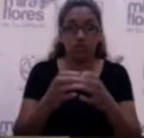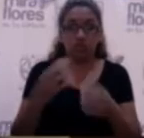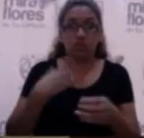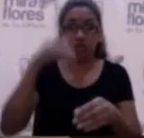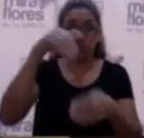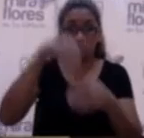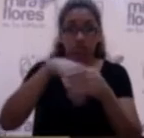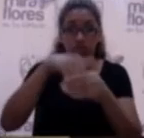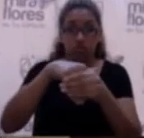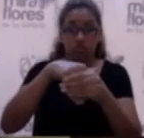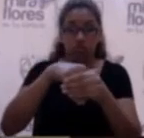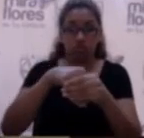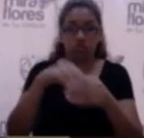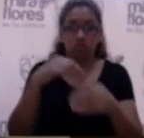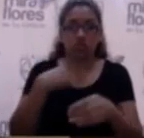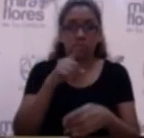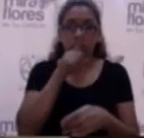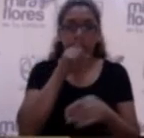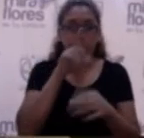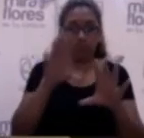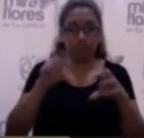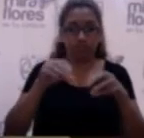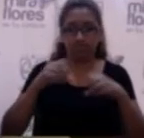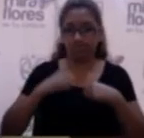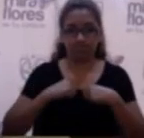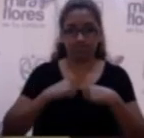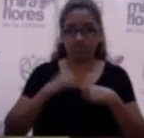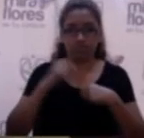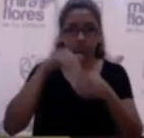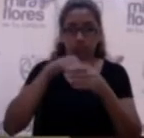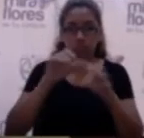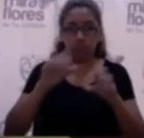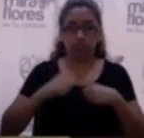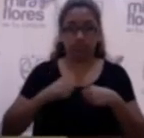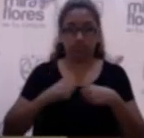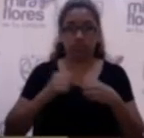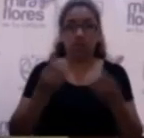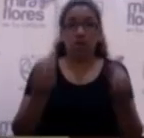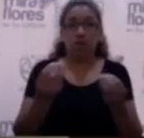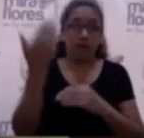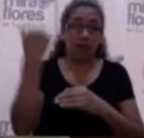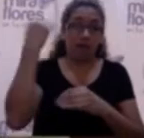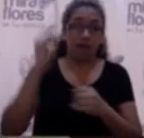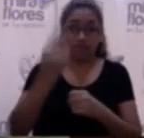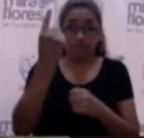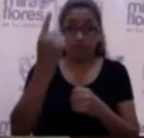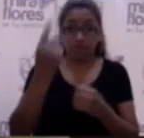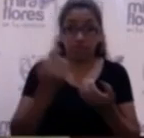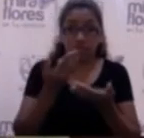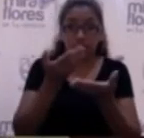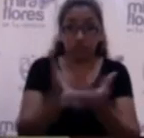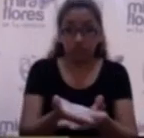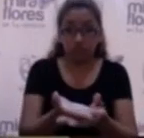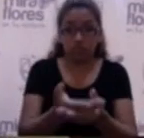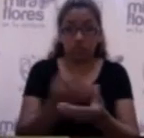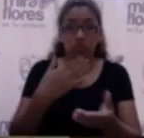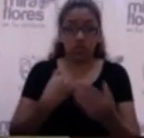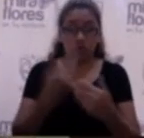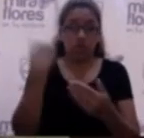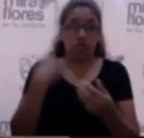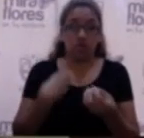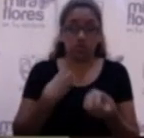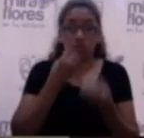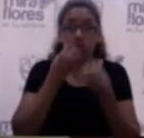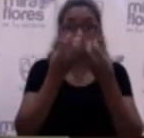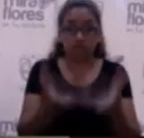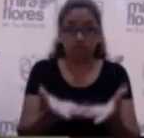de este año, de este ejercicio, mi voto va a ser de abstención, ya que